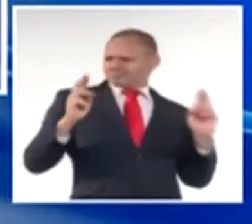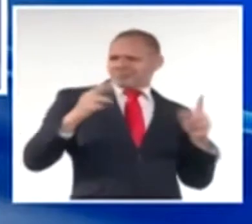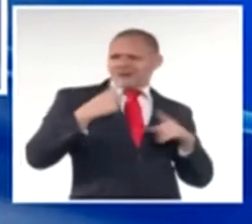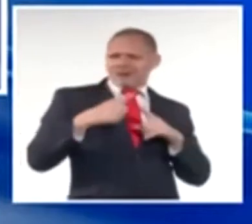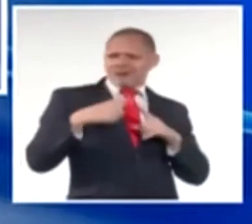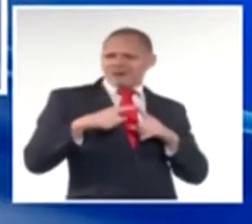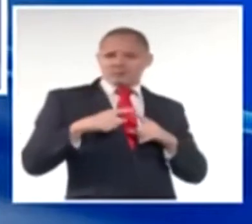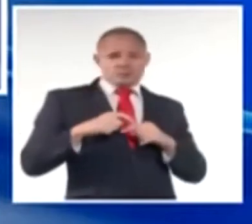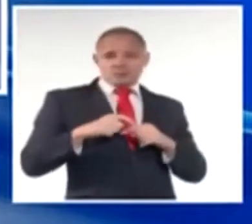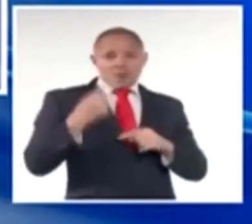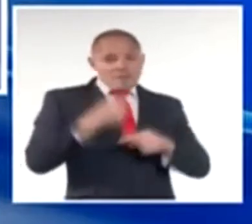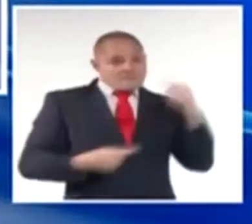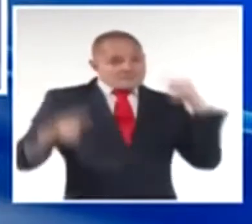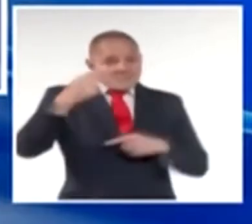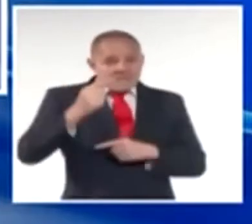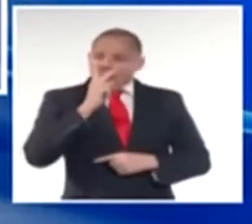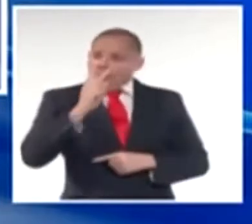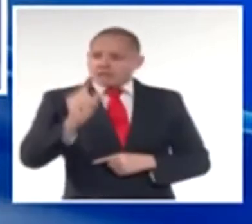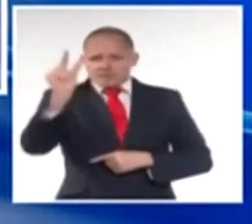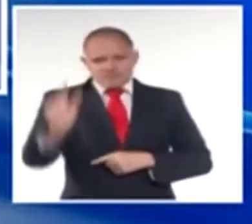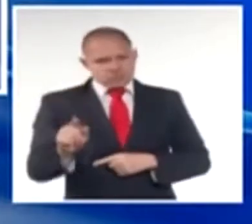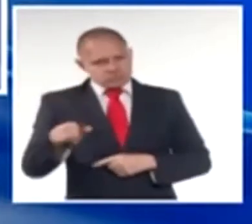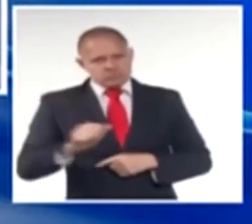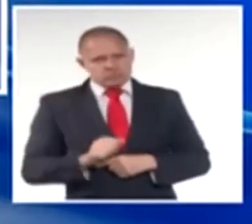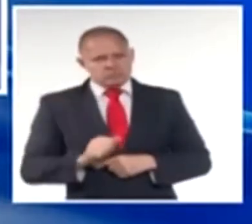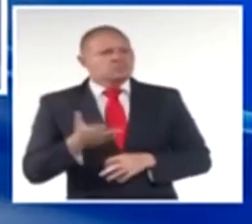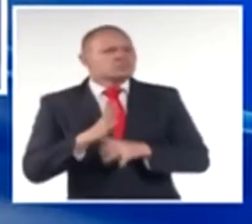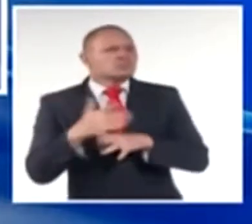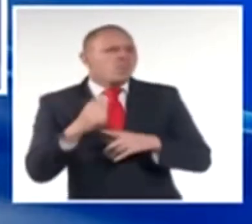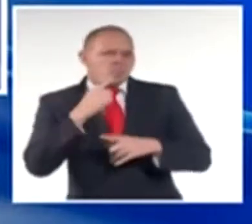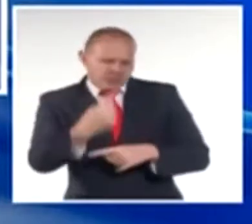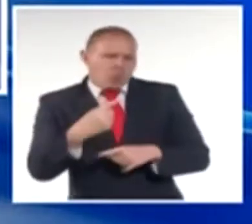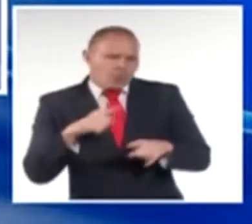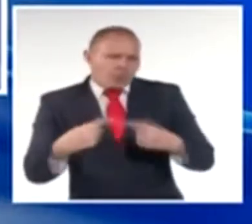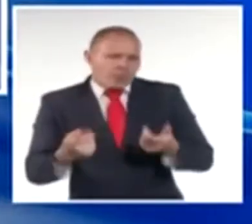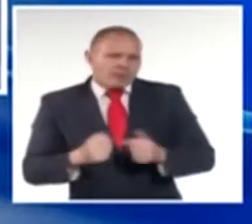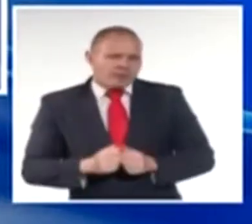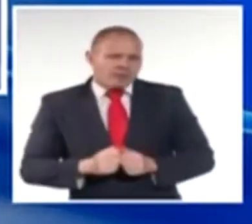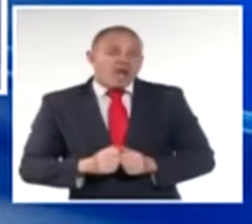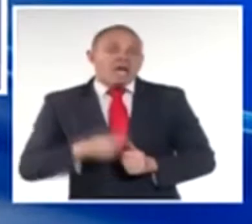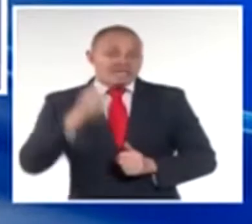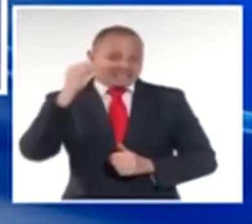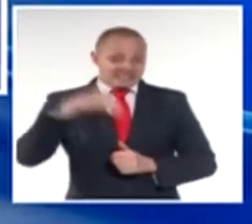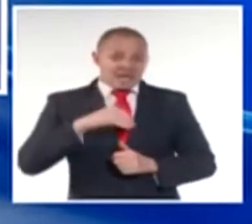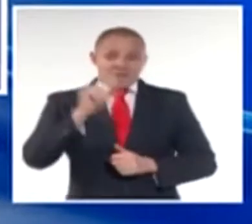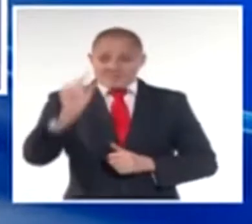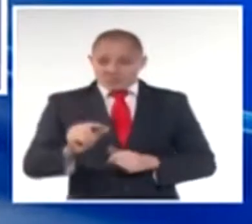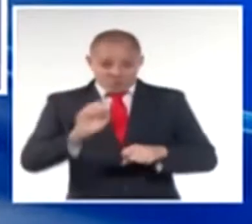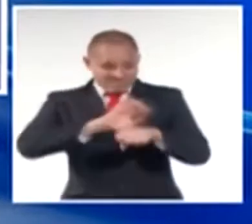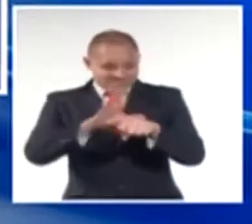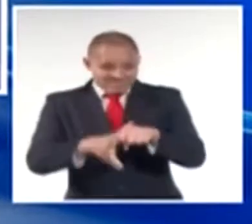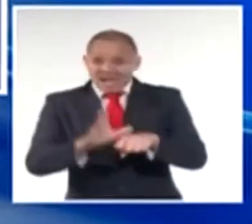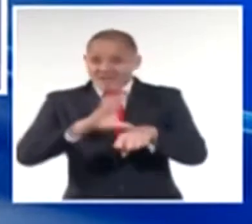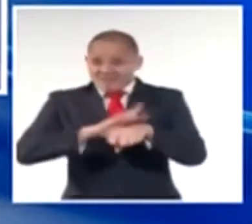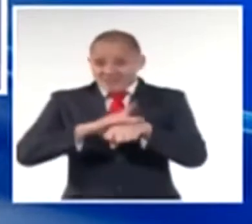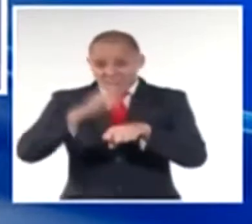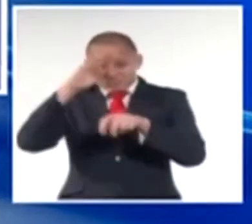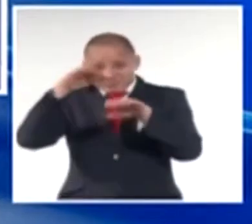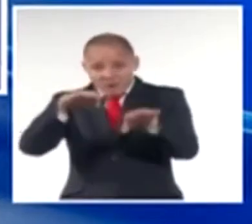presupuesto al enfrentamiento de la COVID-19, en el que se priorizaron gastos en el entorno de